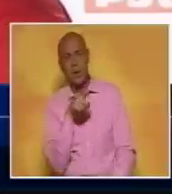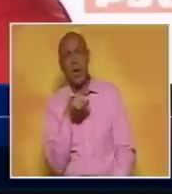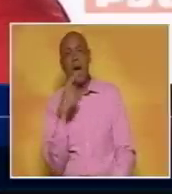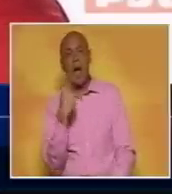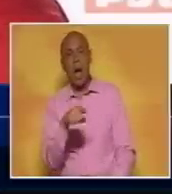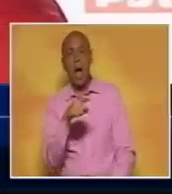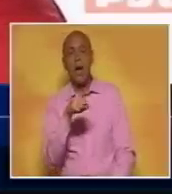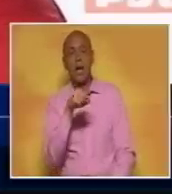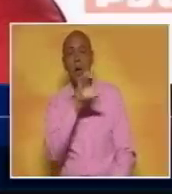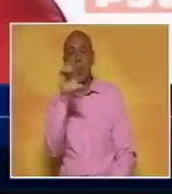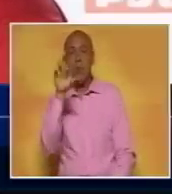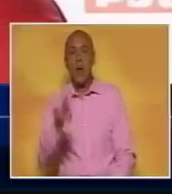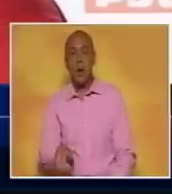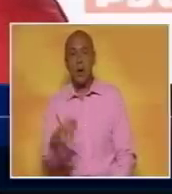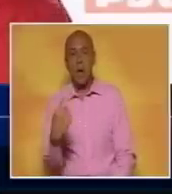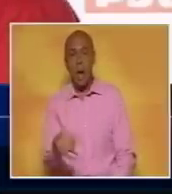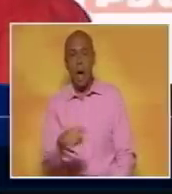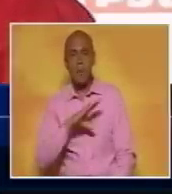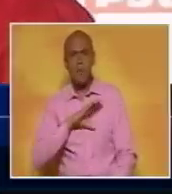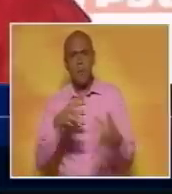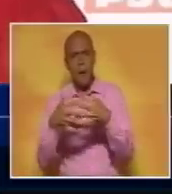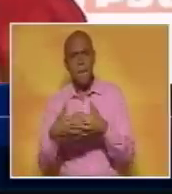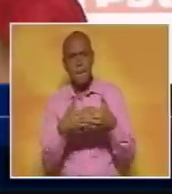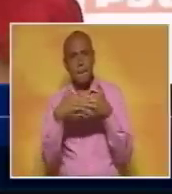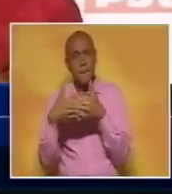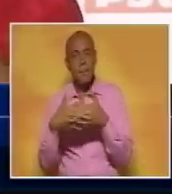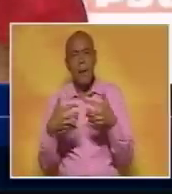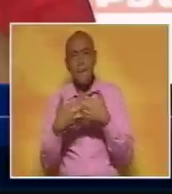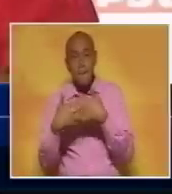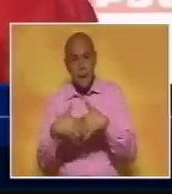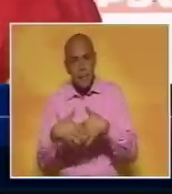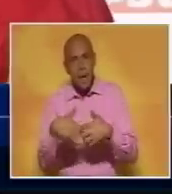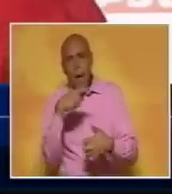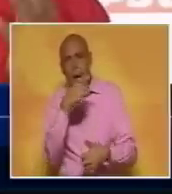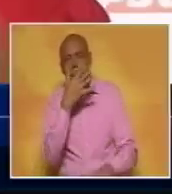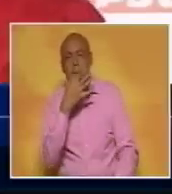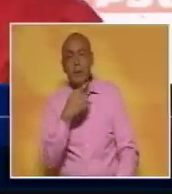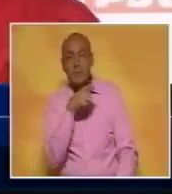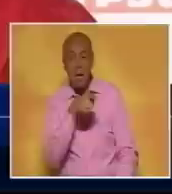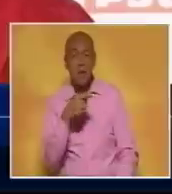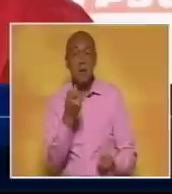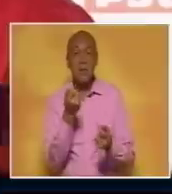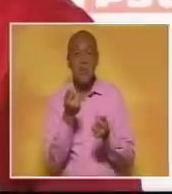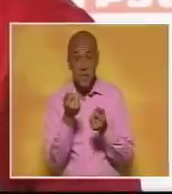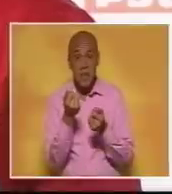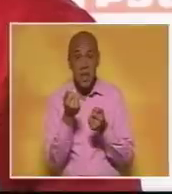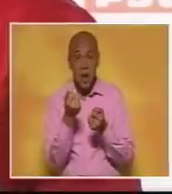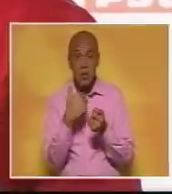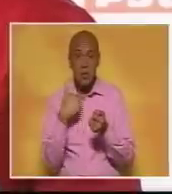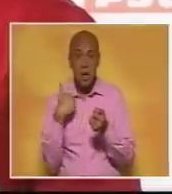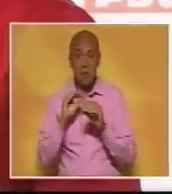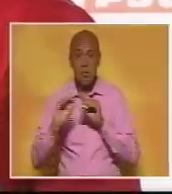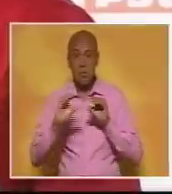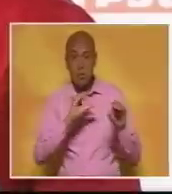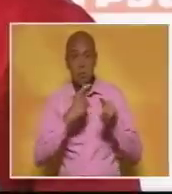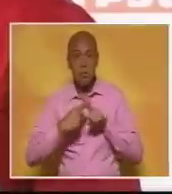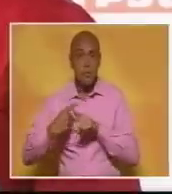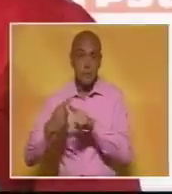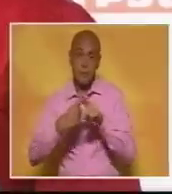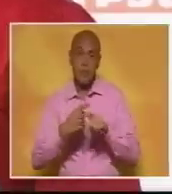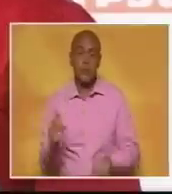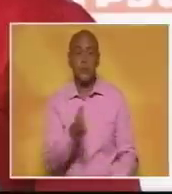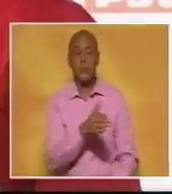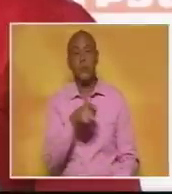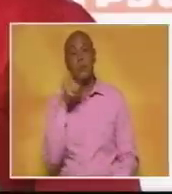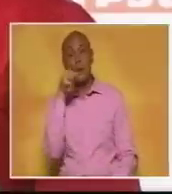Costa Rica, que se llama Lunasa. Se están repartiendo. ¿Para qué? Porque así ellos se querían repartir el país. El vicepresidente del